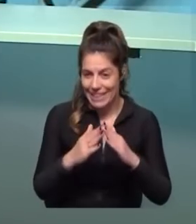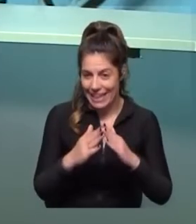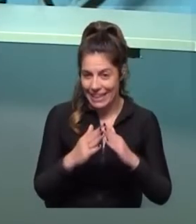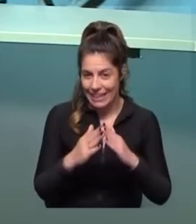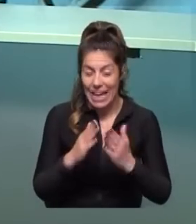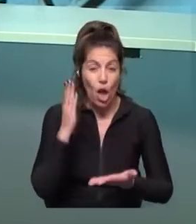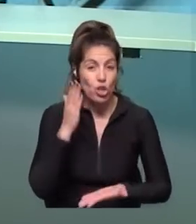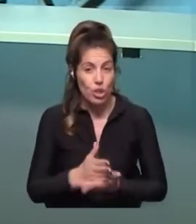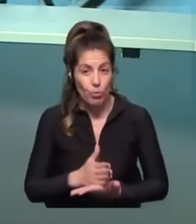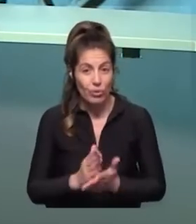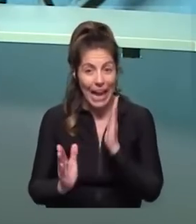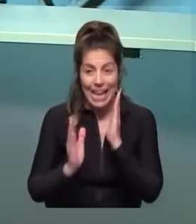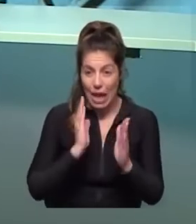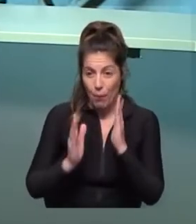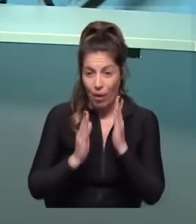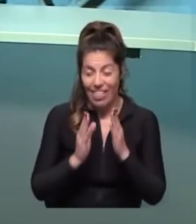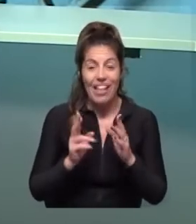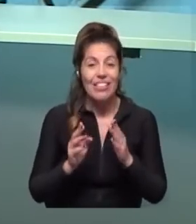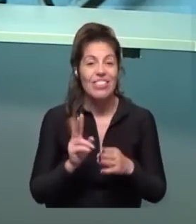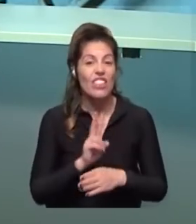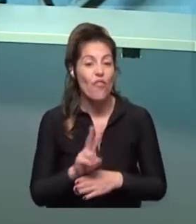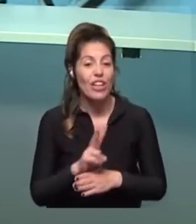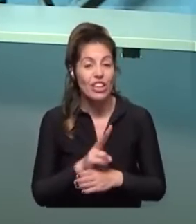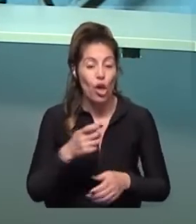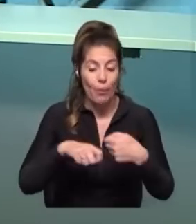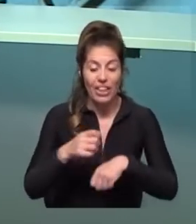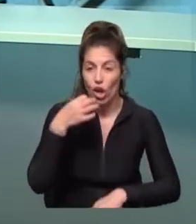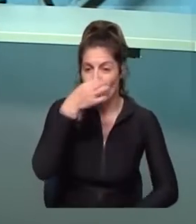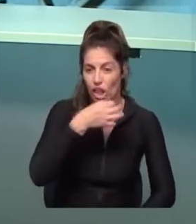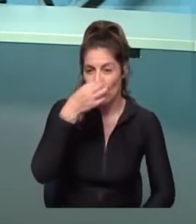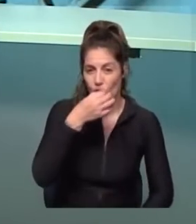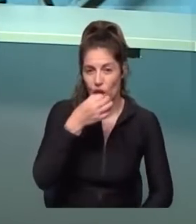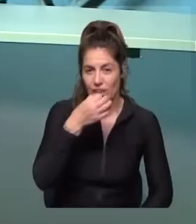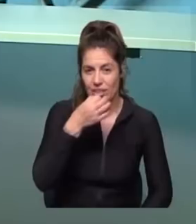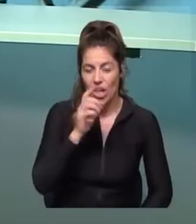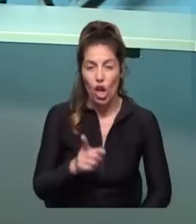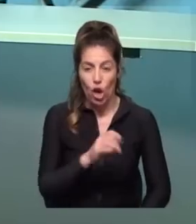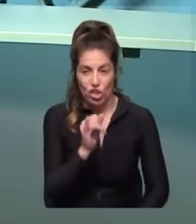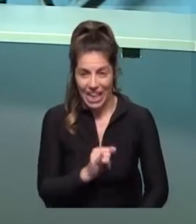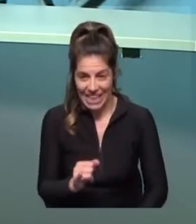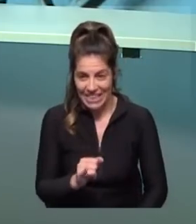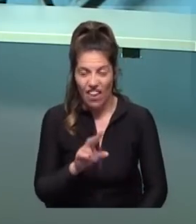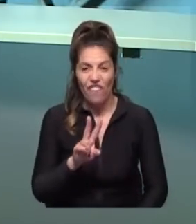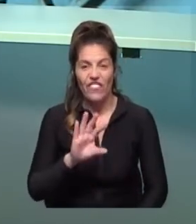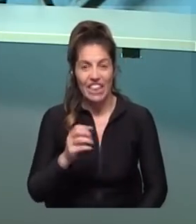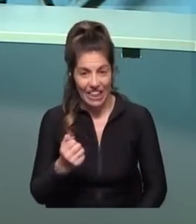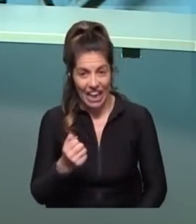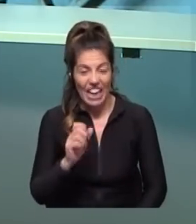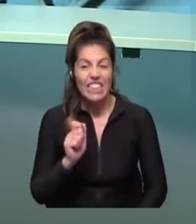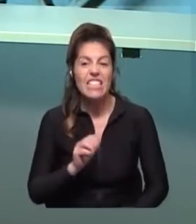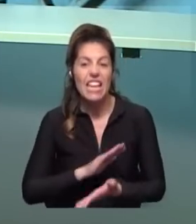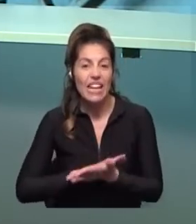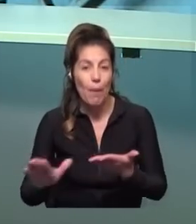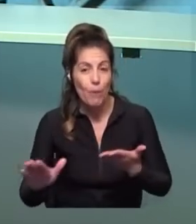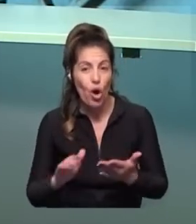las imputadas está la abogada que defendió al narcotraficante Juan Antonio González Vica quien se escapó